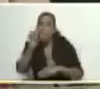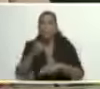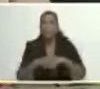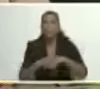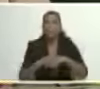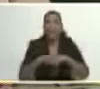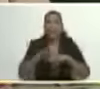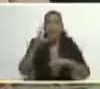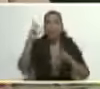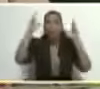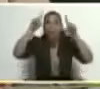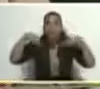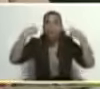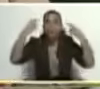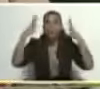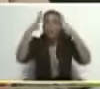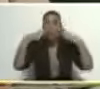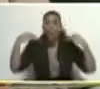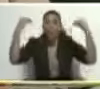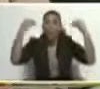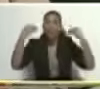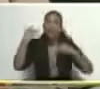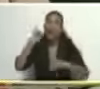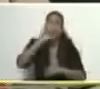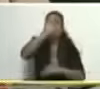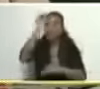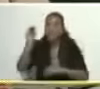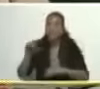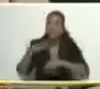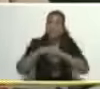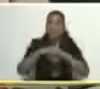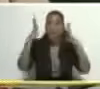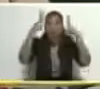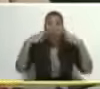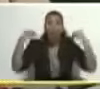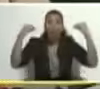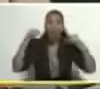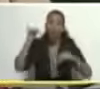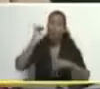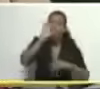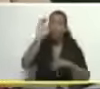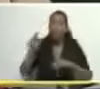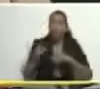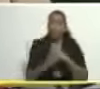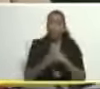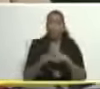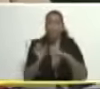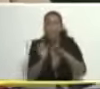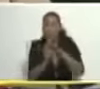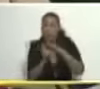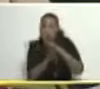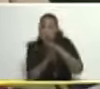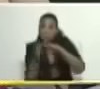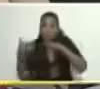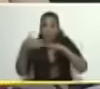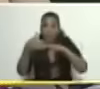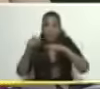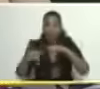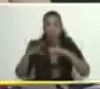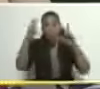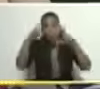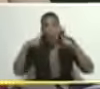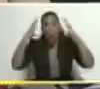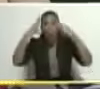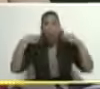los holandeses también tienen islas coloniales. La Guyana Francesa, ya la mencioné. Los